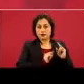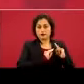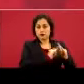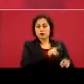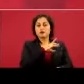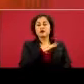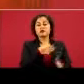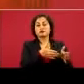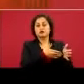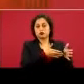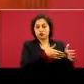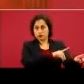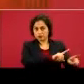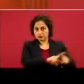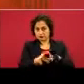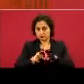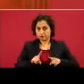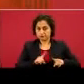se